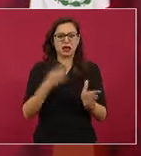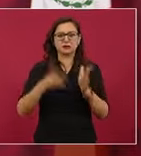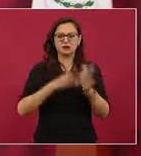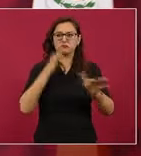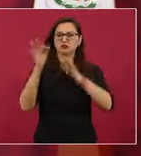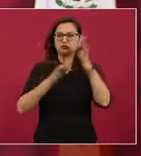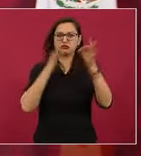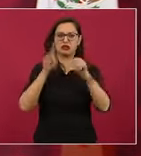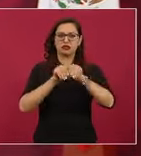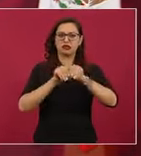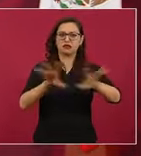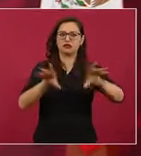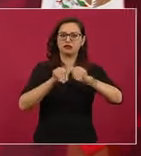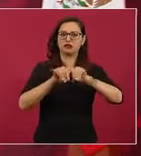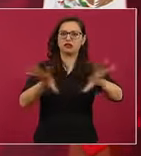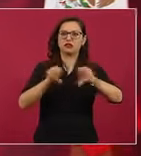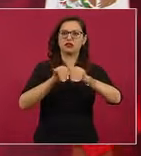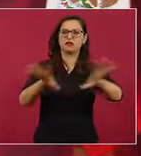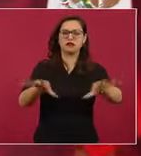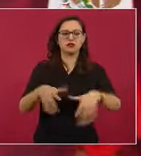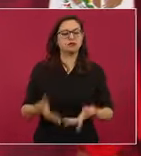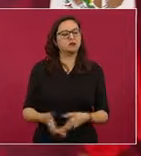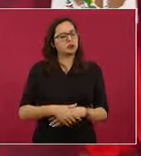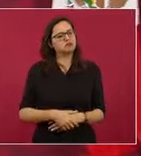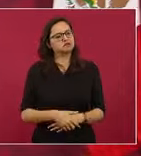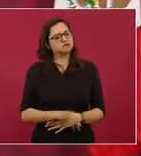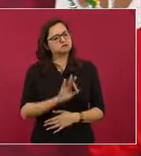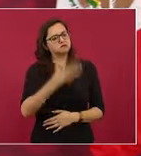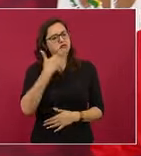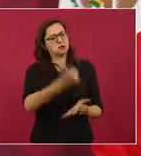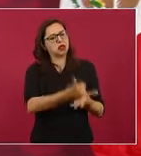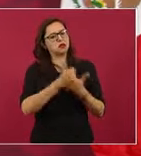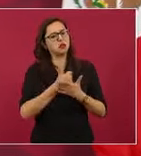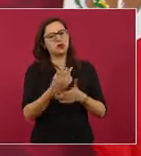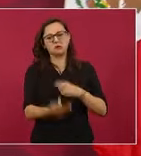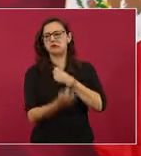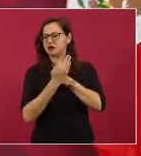de nuestro movimiento. Es que nos ayudan